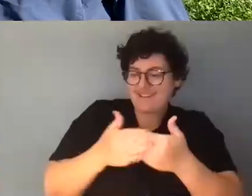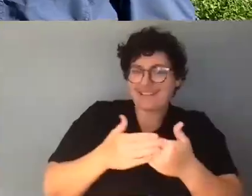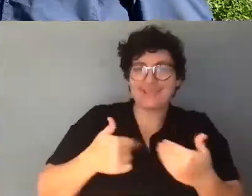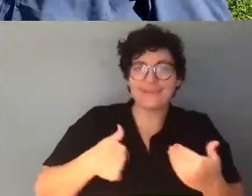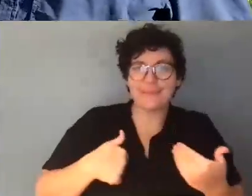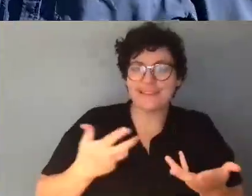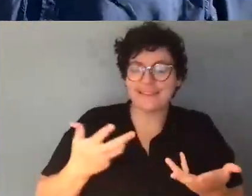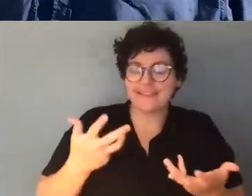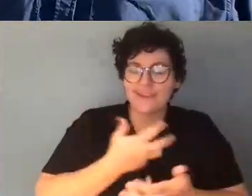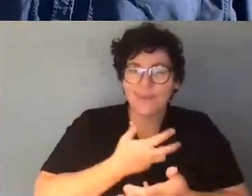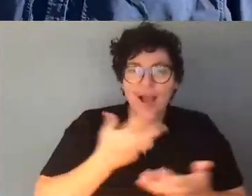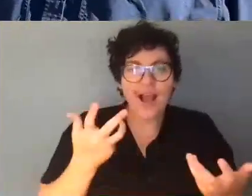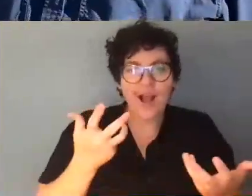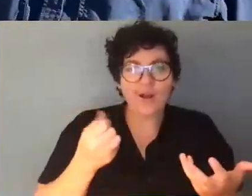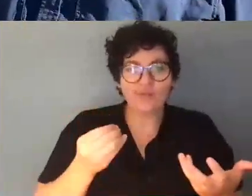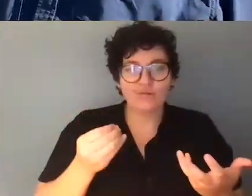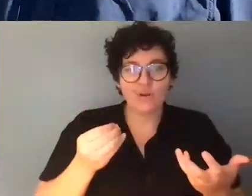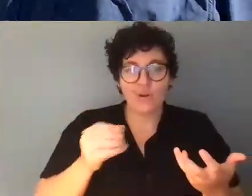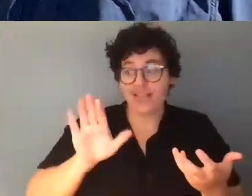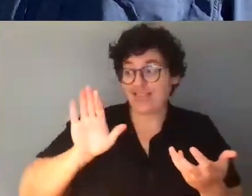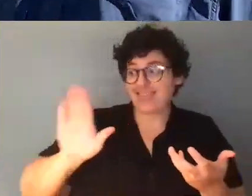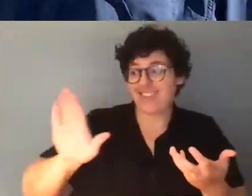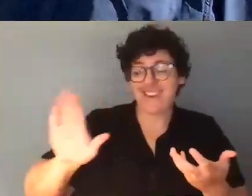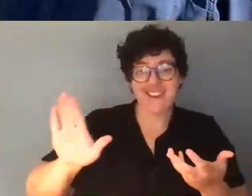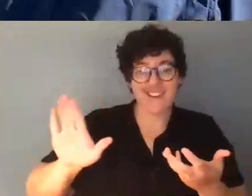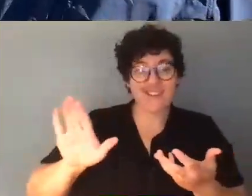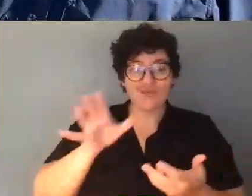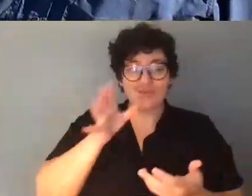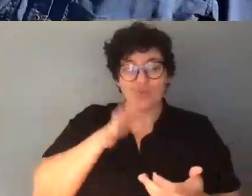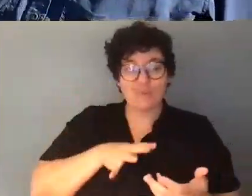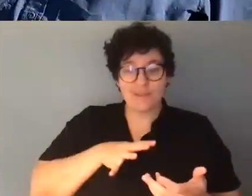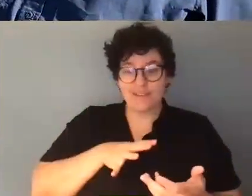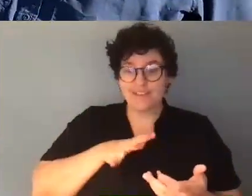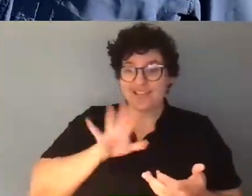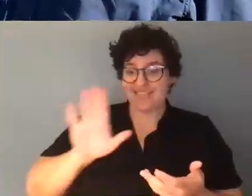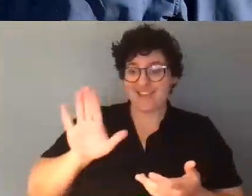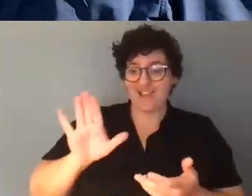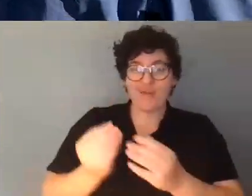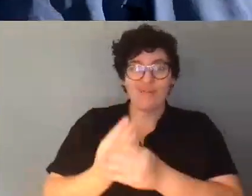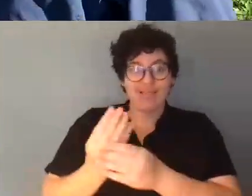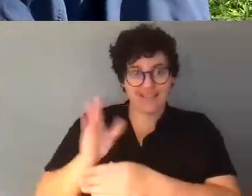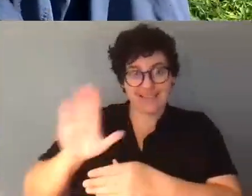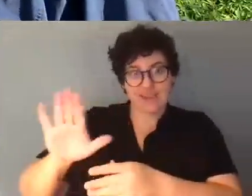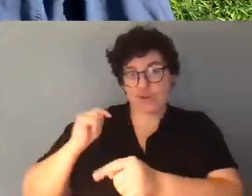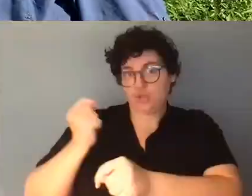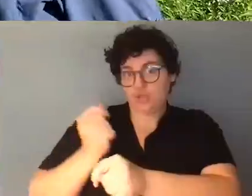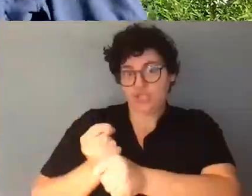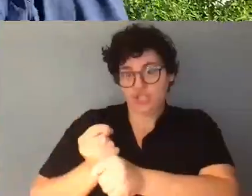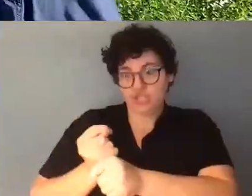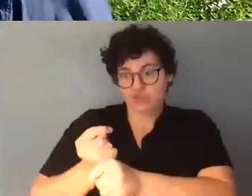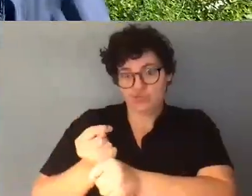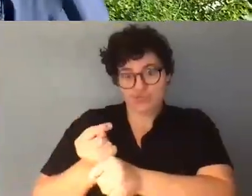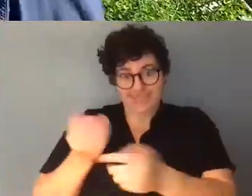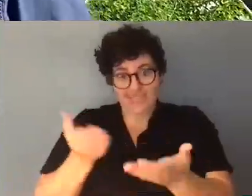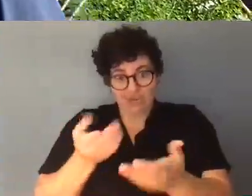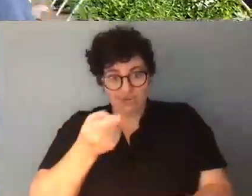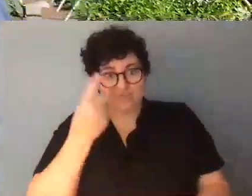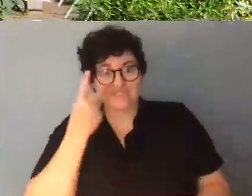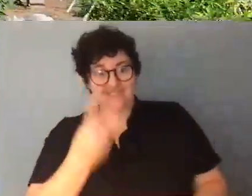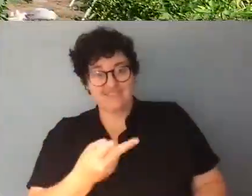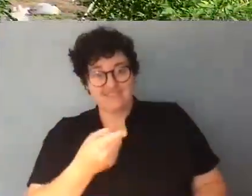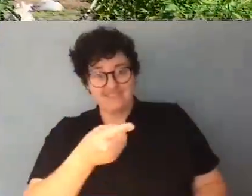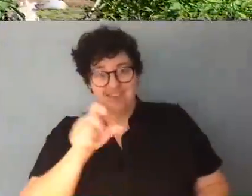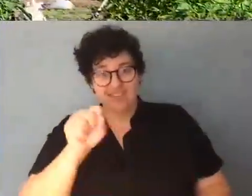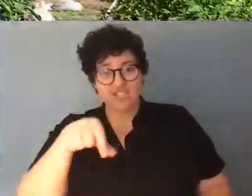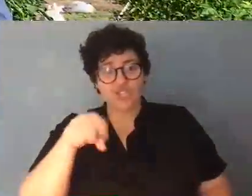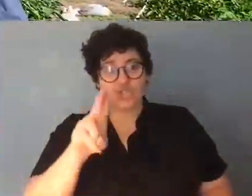africano, sembrando la tierra. Sí, ok, entonces esas son sus plantas tradicionales, la mayoría. Por